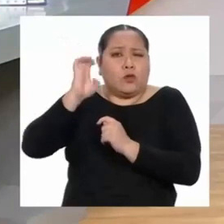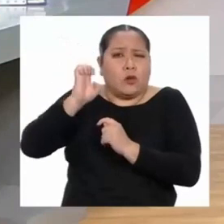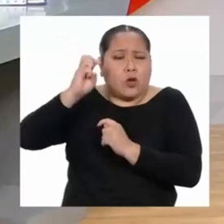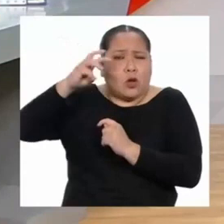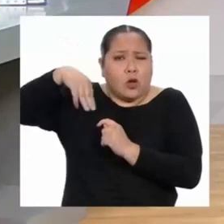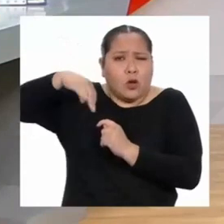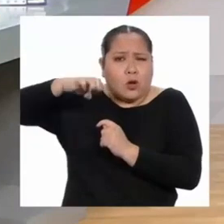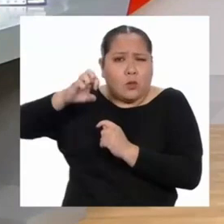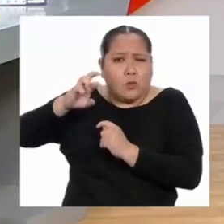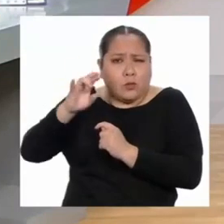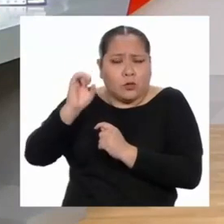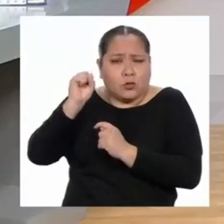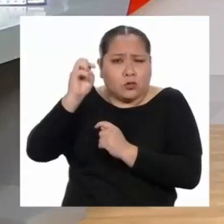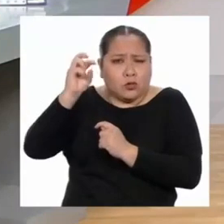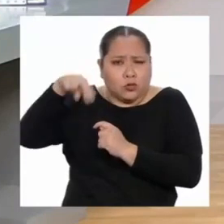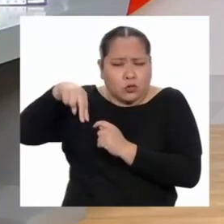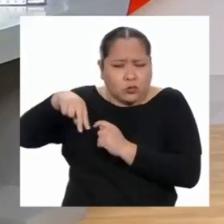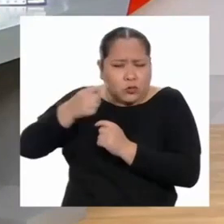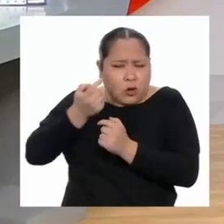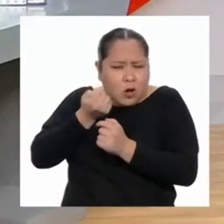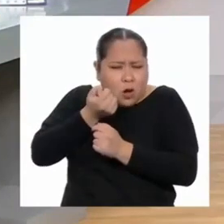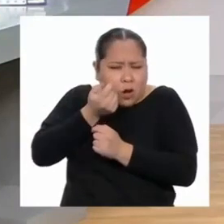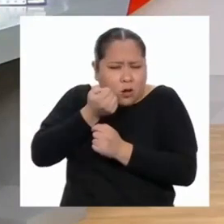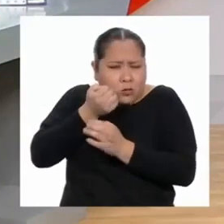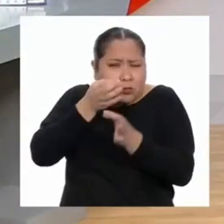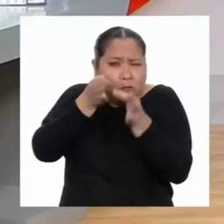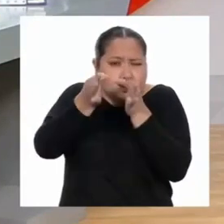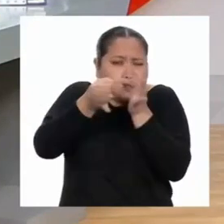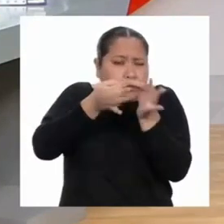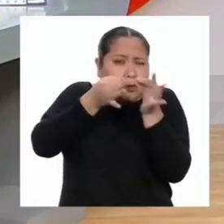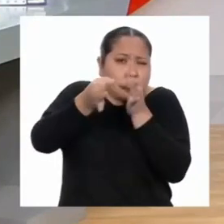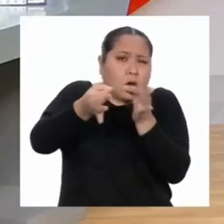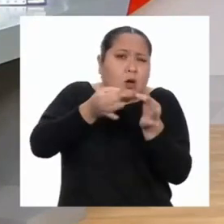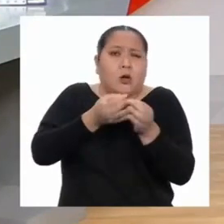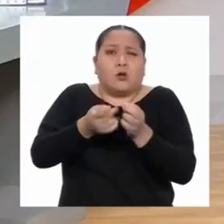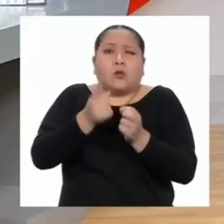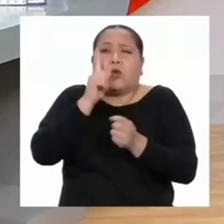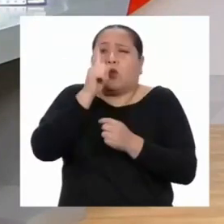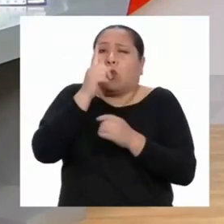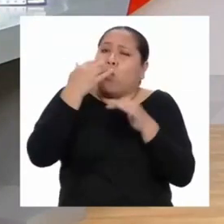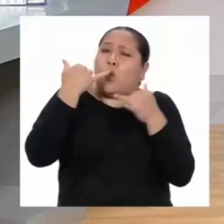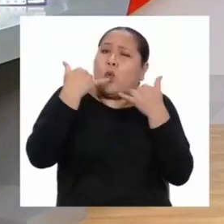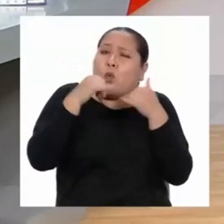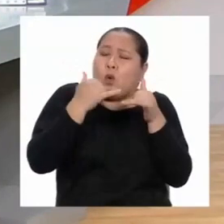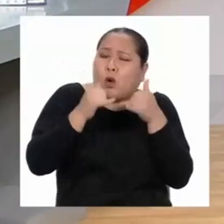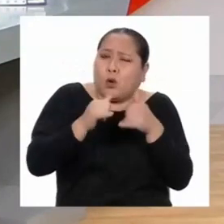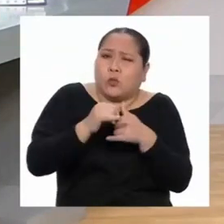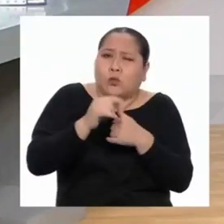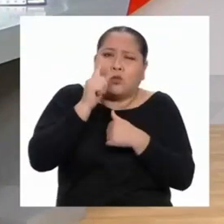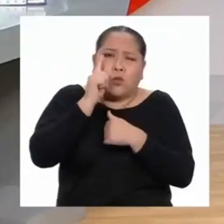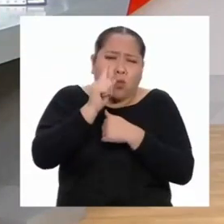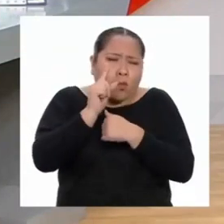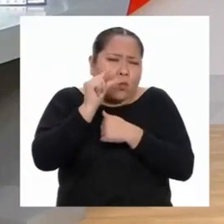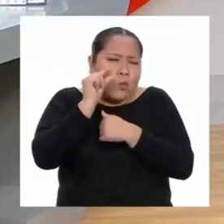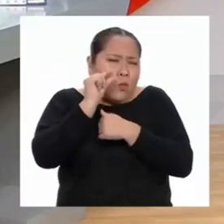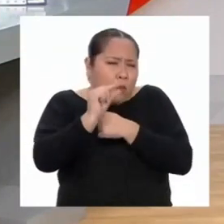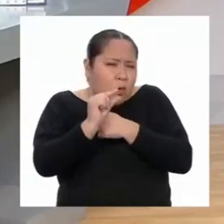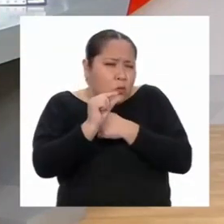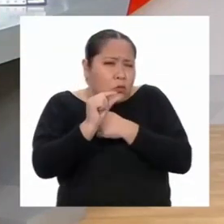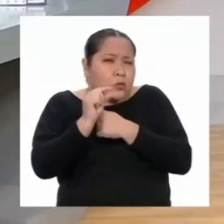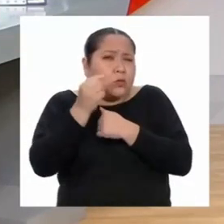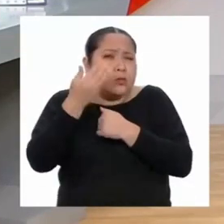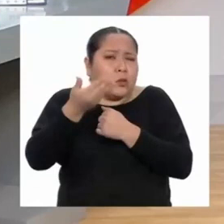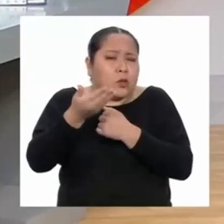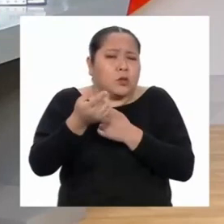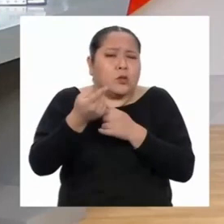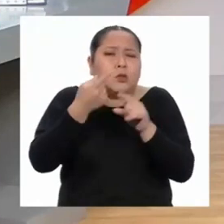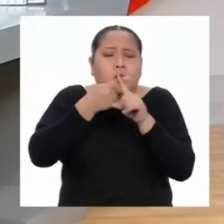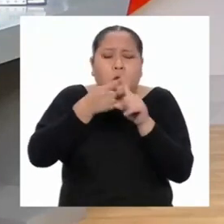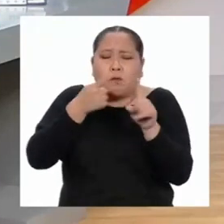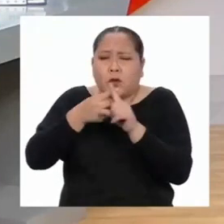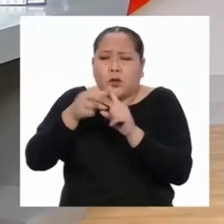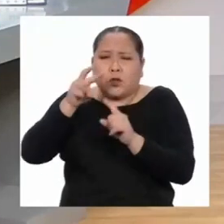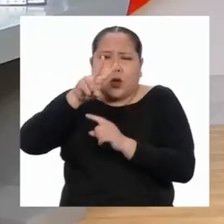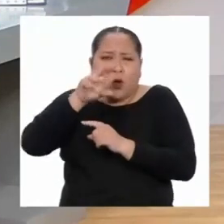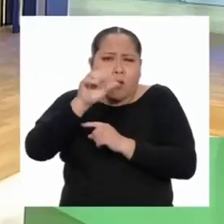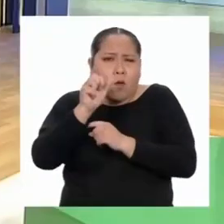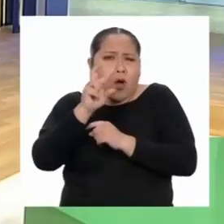Emerson estaba a punto de explicarnos con un juego un poco más sobre los tipos de